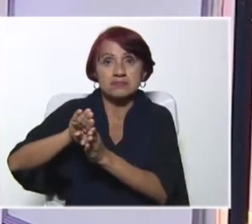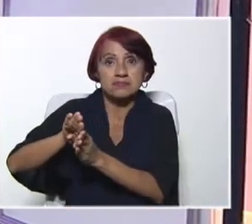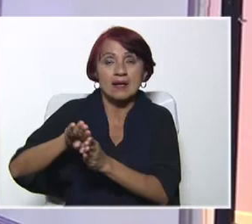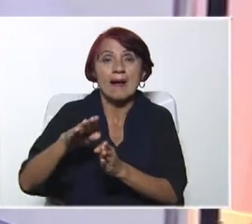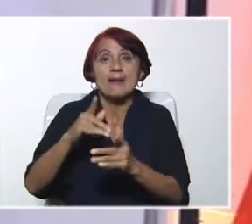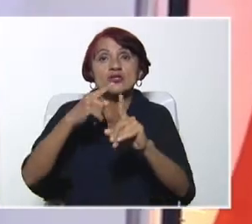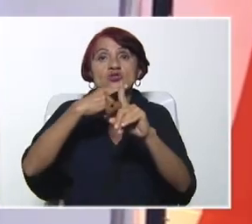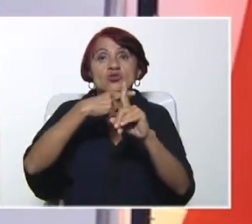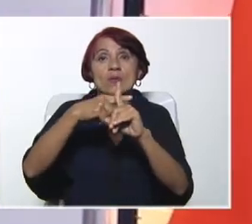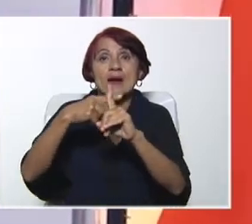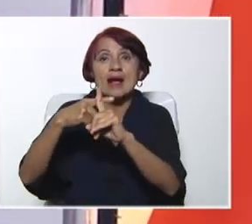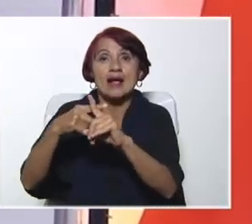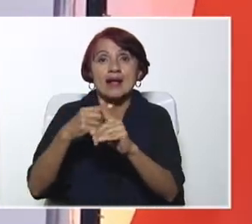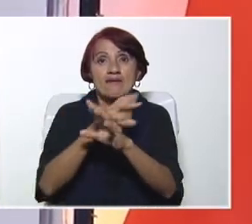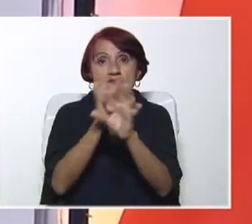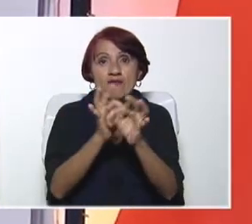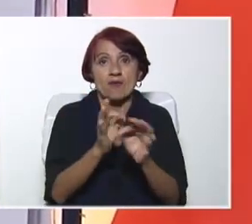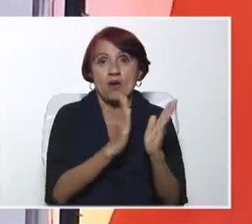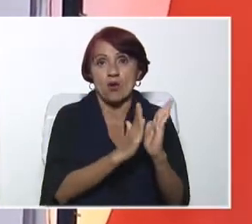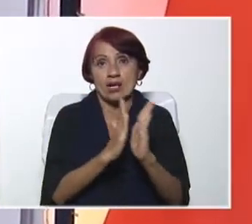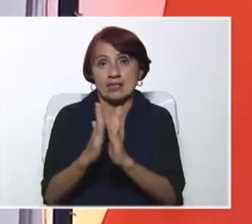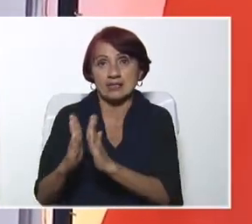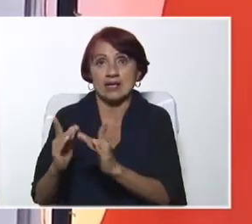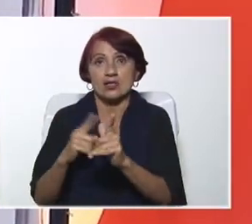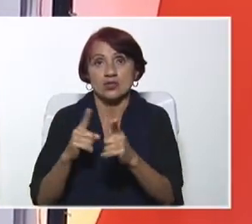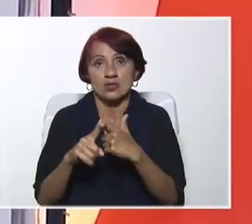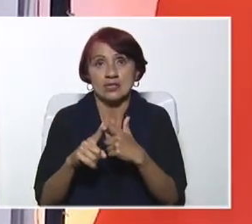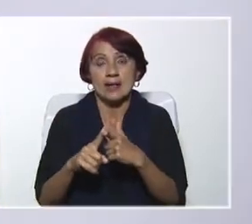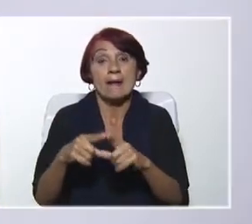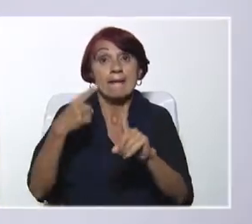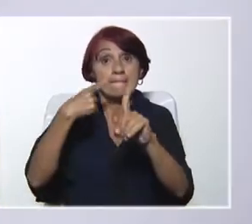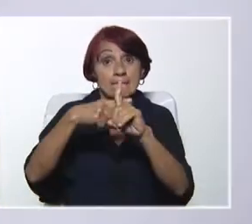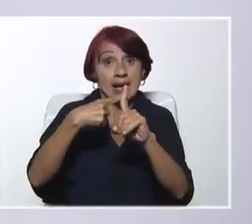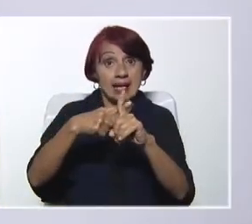organizada. Tenemos entonces más